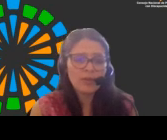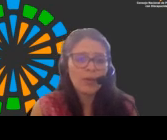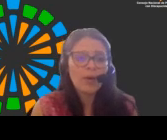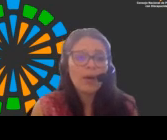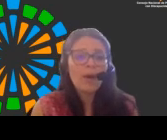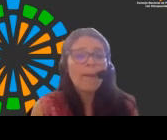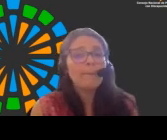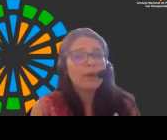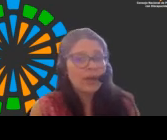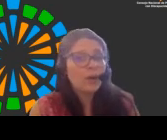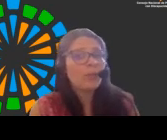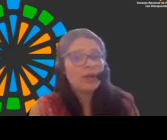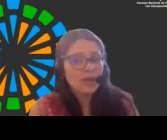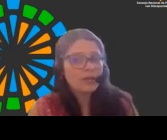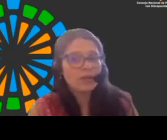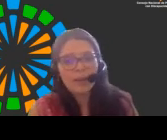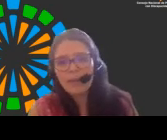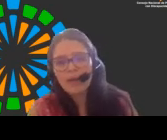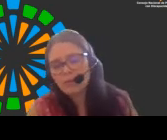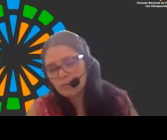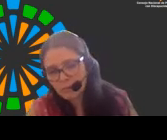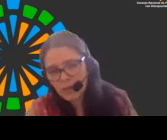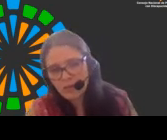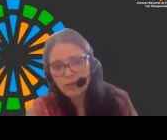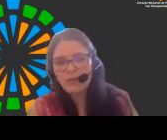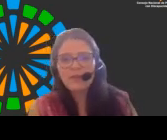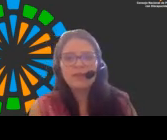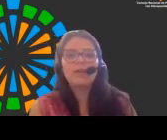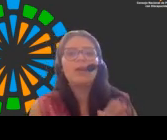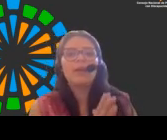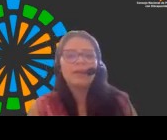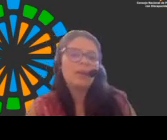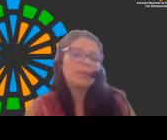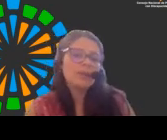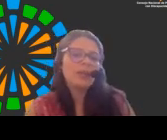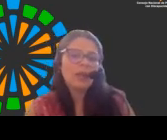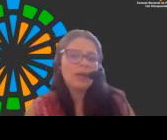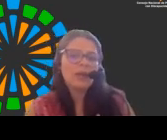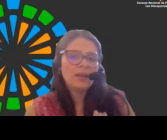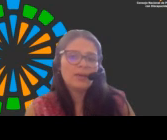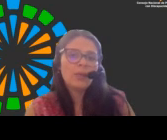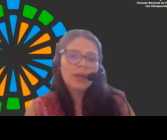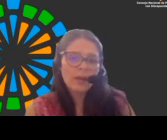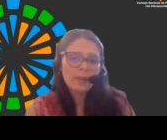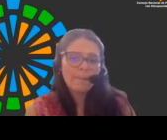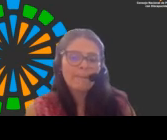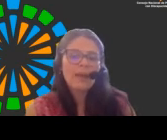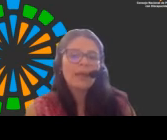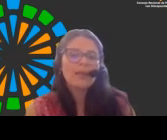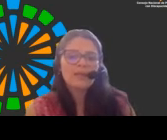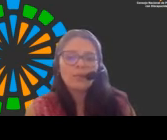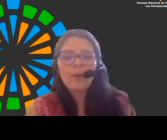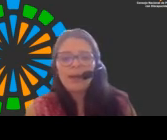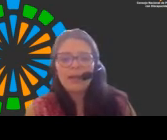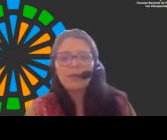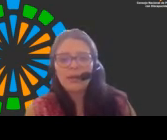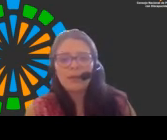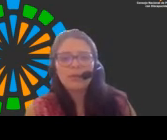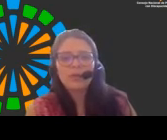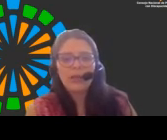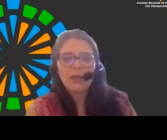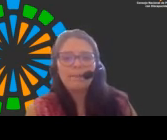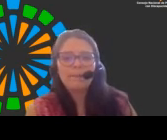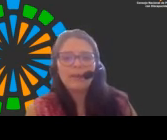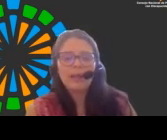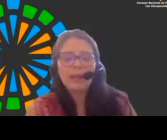acceso a la información porque la comunicación también ha sido difícil debemos de tener ese cuidado y si no hablar